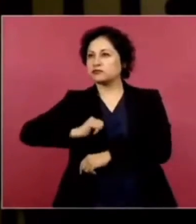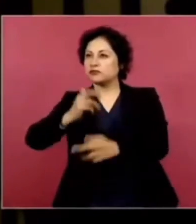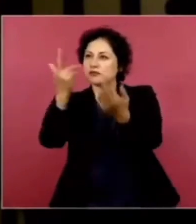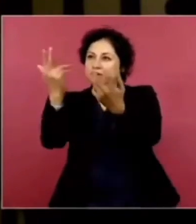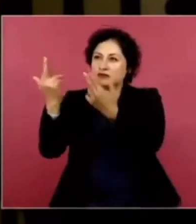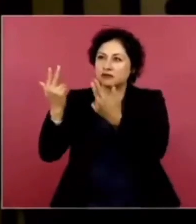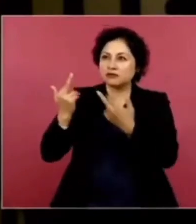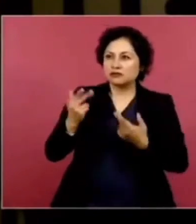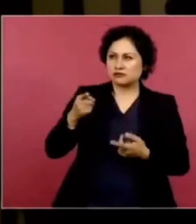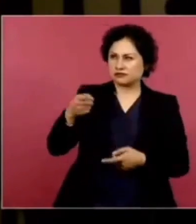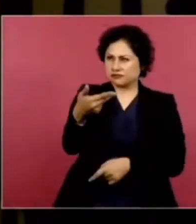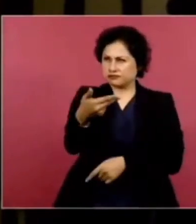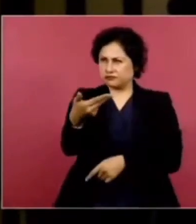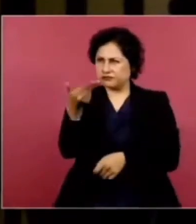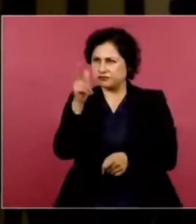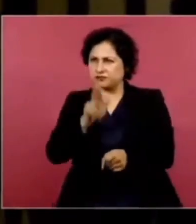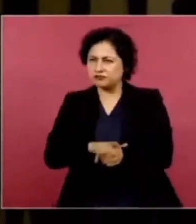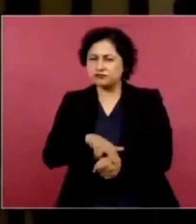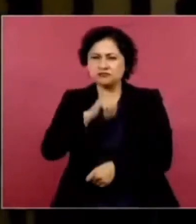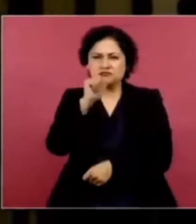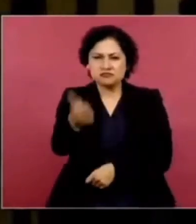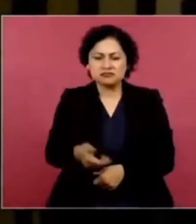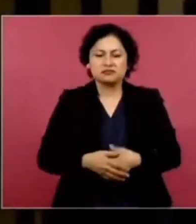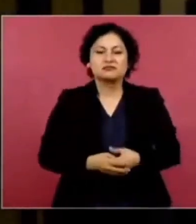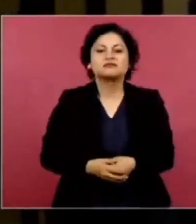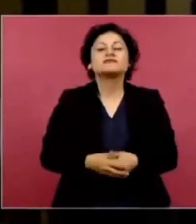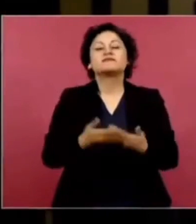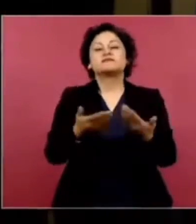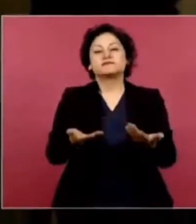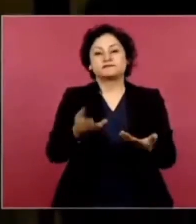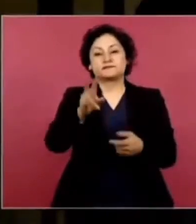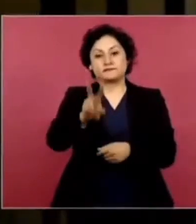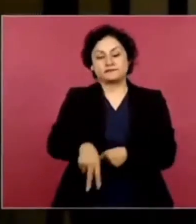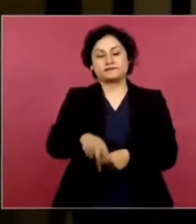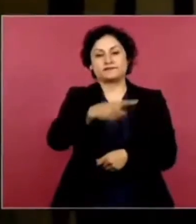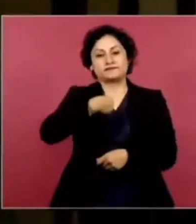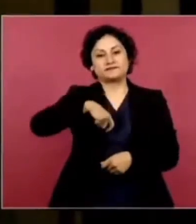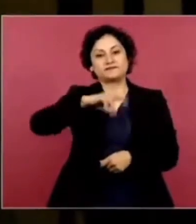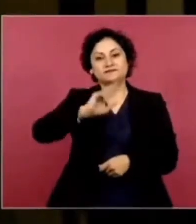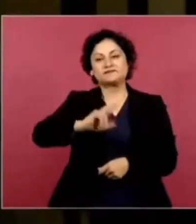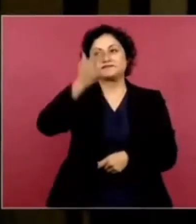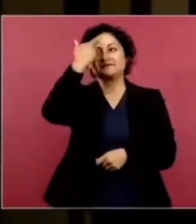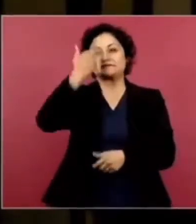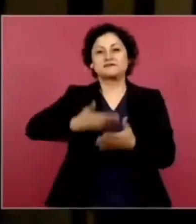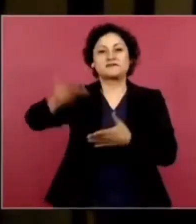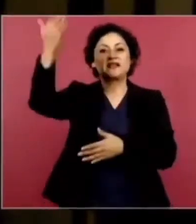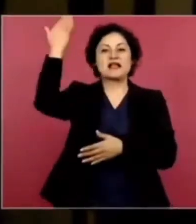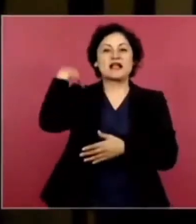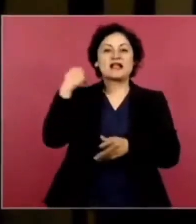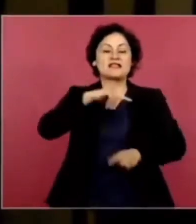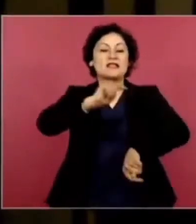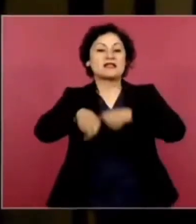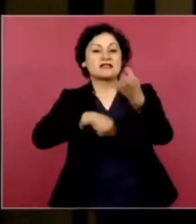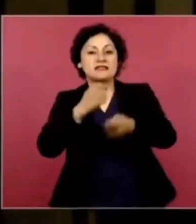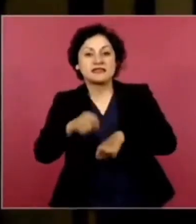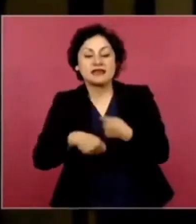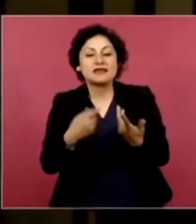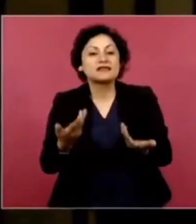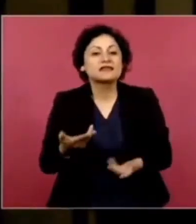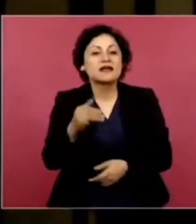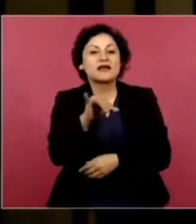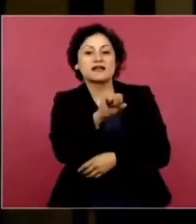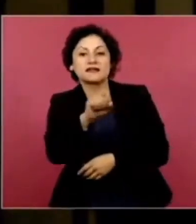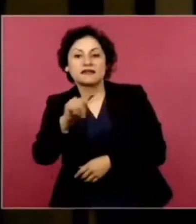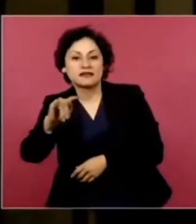colmo. Recordamos los tiempos en que las tiendas del ISSSTE funcionaban. Hoy, pues no sé